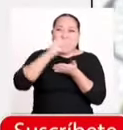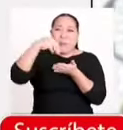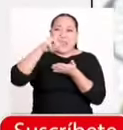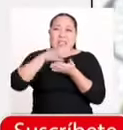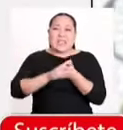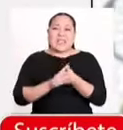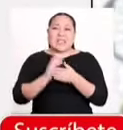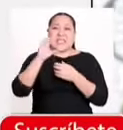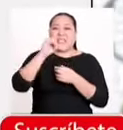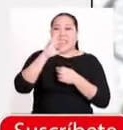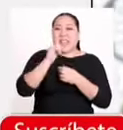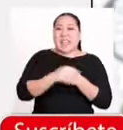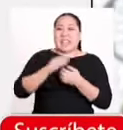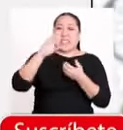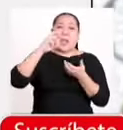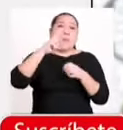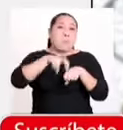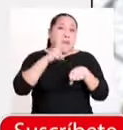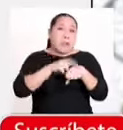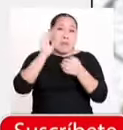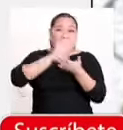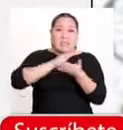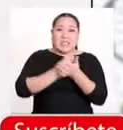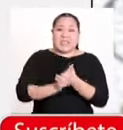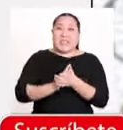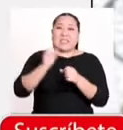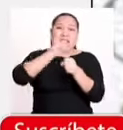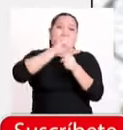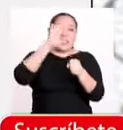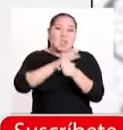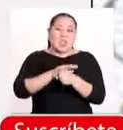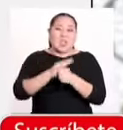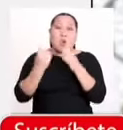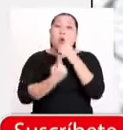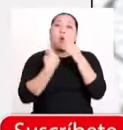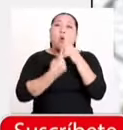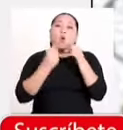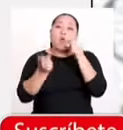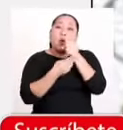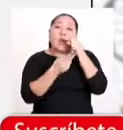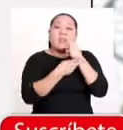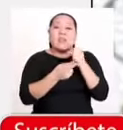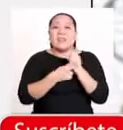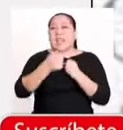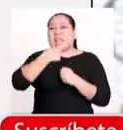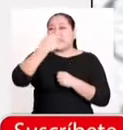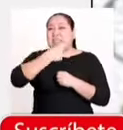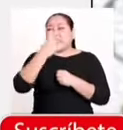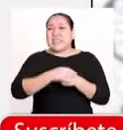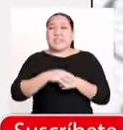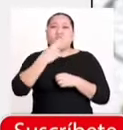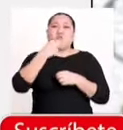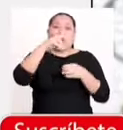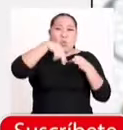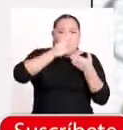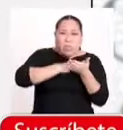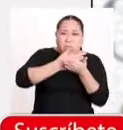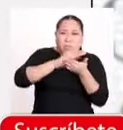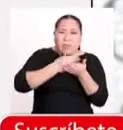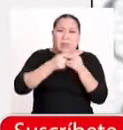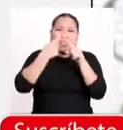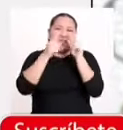desayuno, papas fritas, gaseosas, jugos embotellados, galletas, caramelos, mermeladas, salsas, helados, muchos